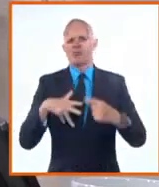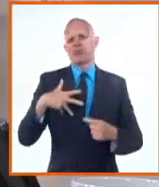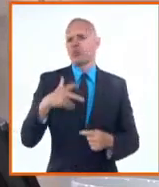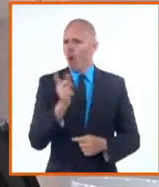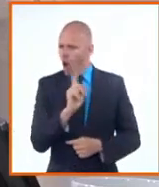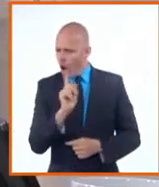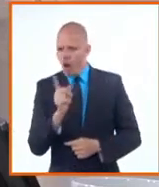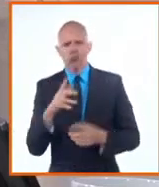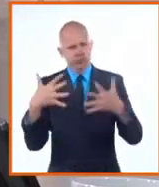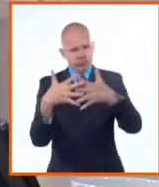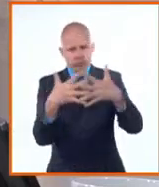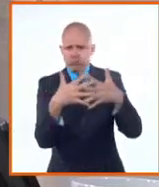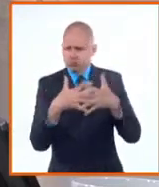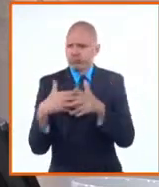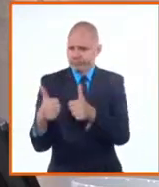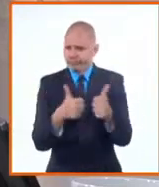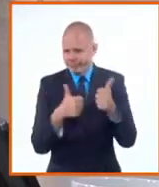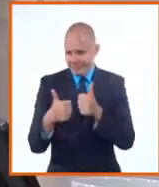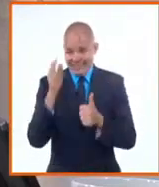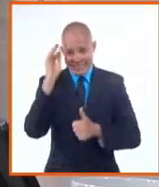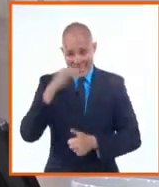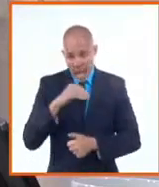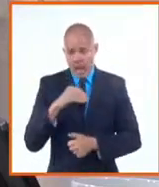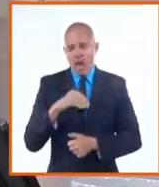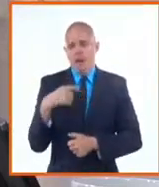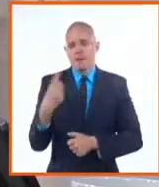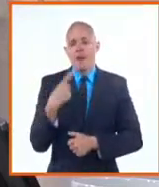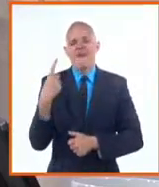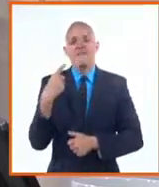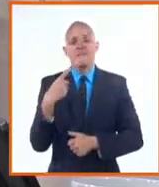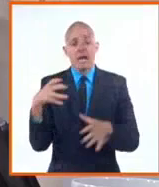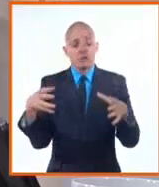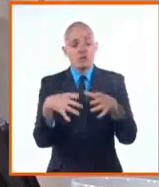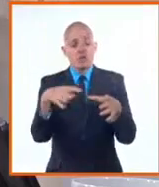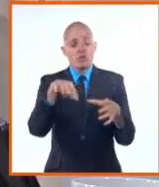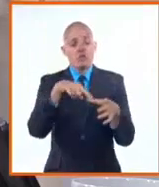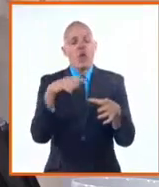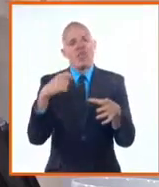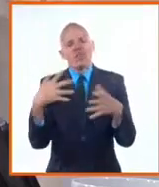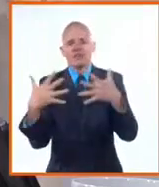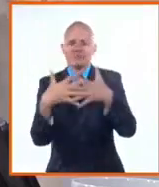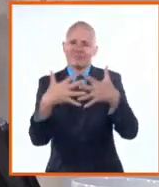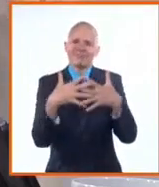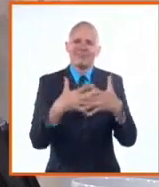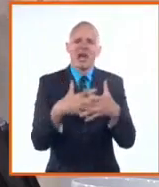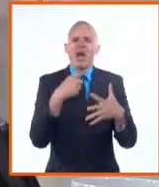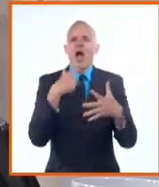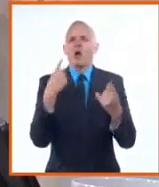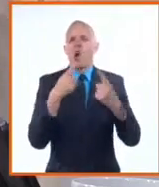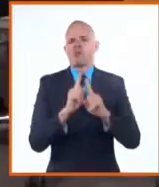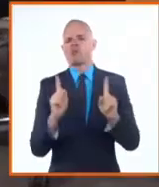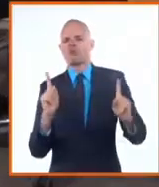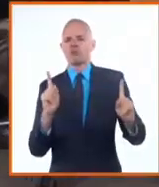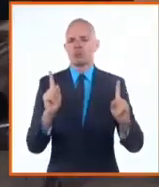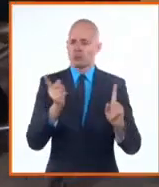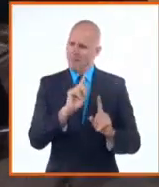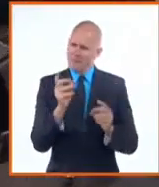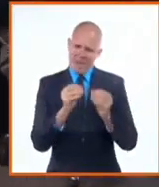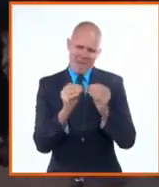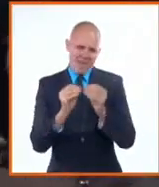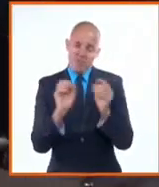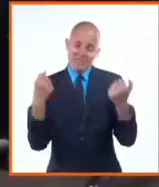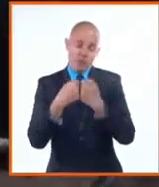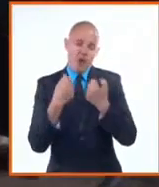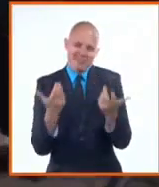iba a estar en lo que nosotros lográramos en la unión del equipo y en lo que lográramos en ese propio proceso de